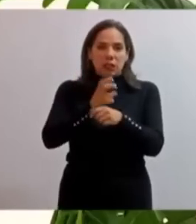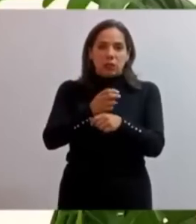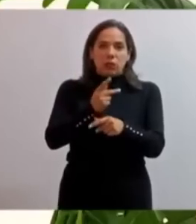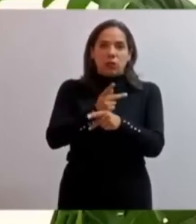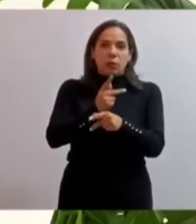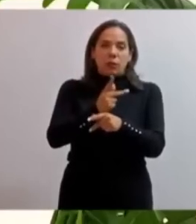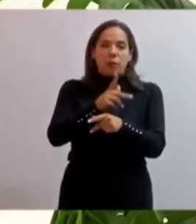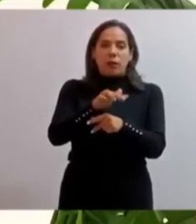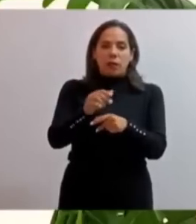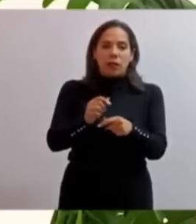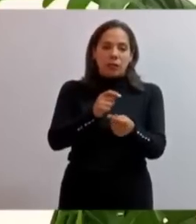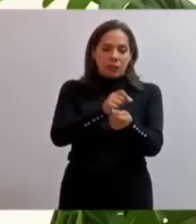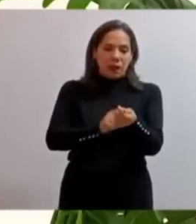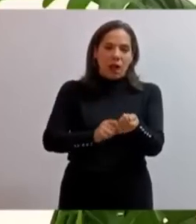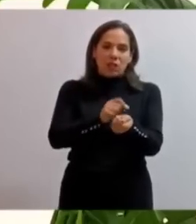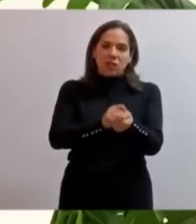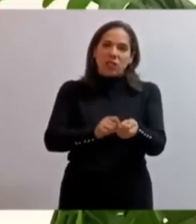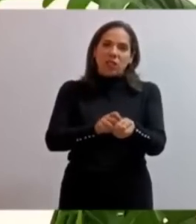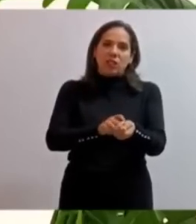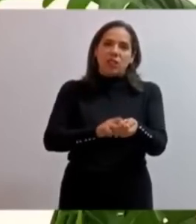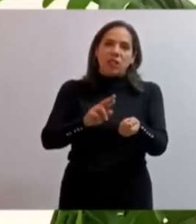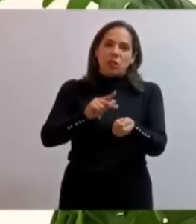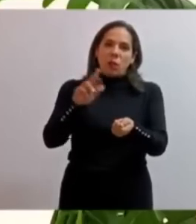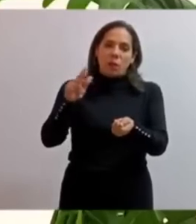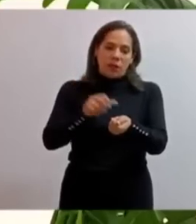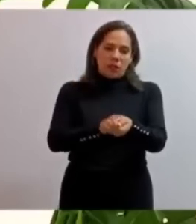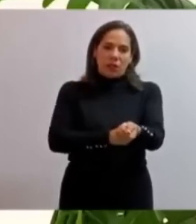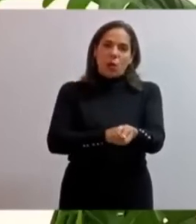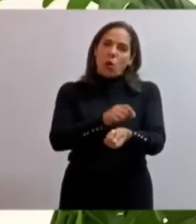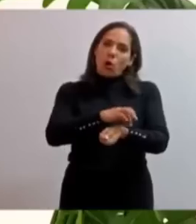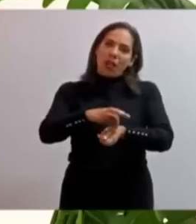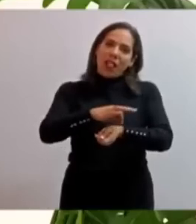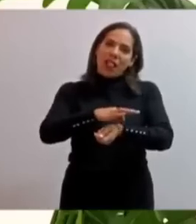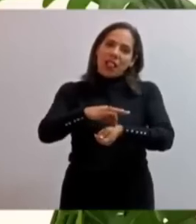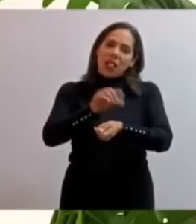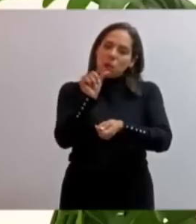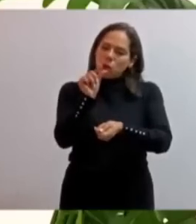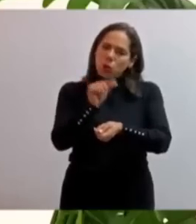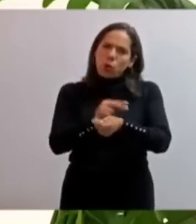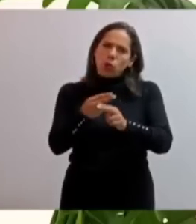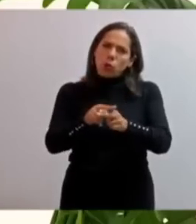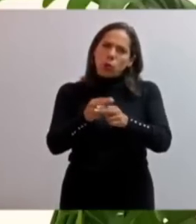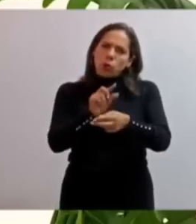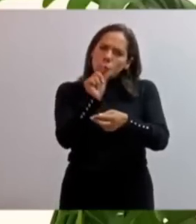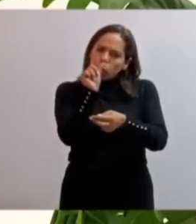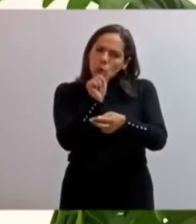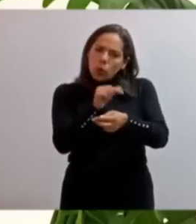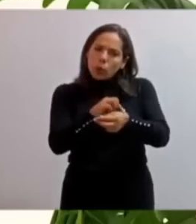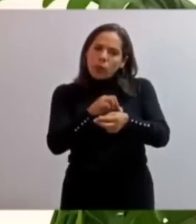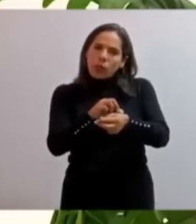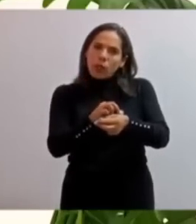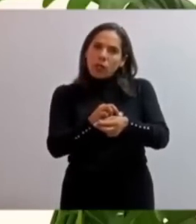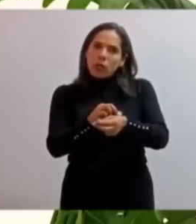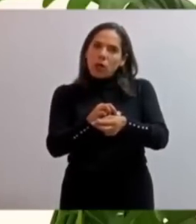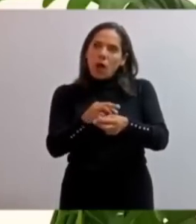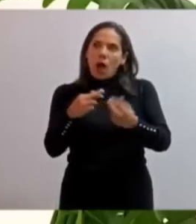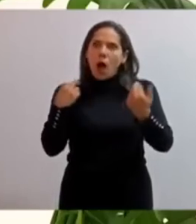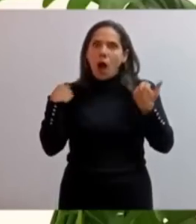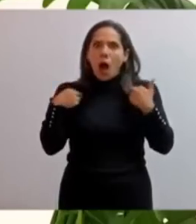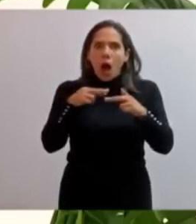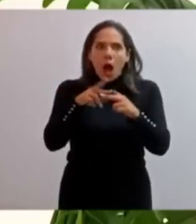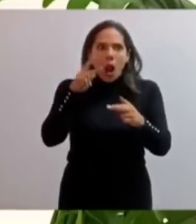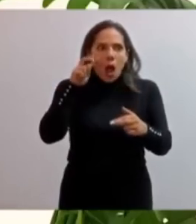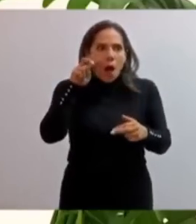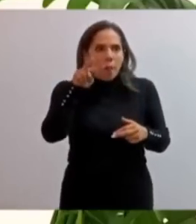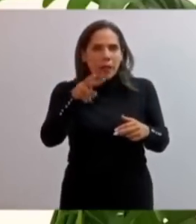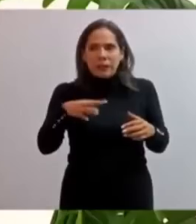caso. La maestra se paralizó y salió corriendo por la directora. Y la directora llegó al salón